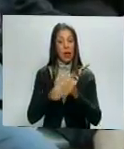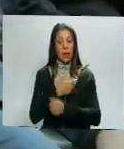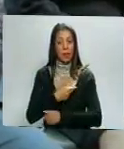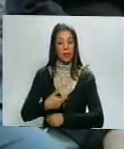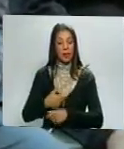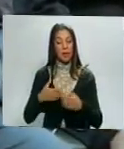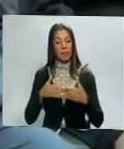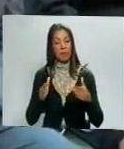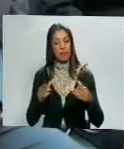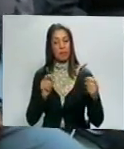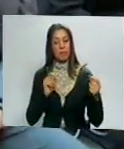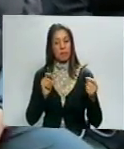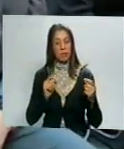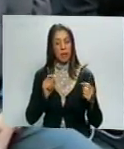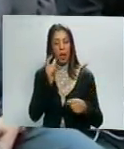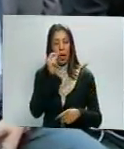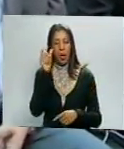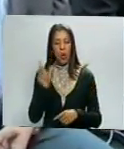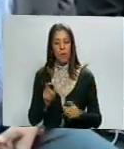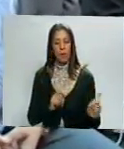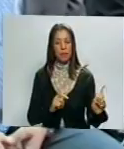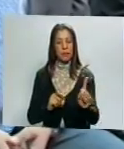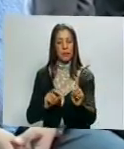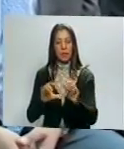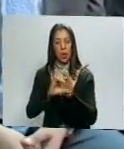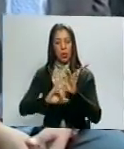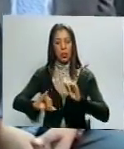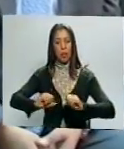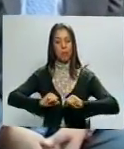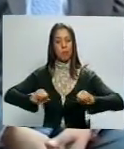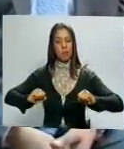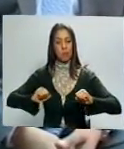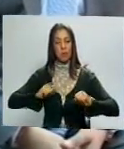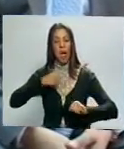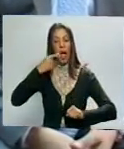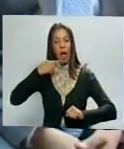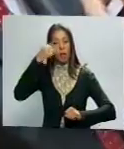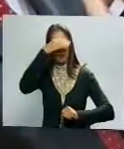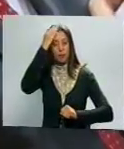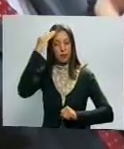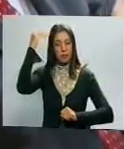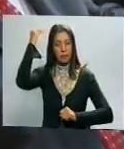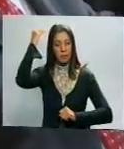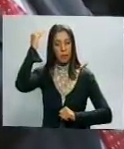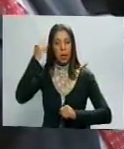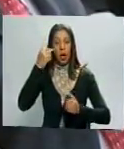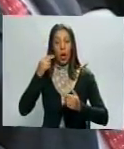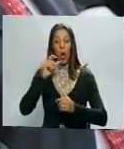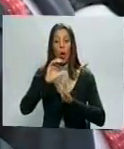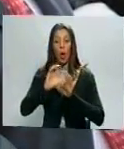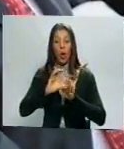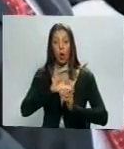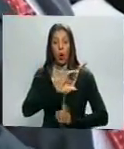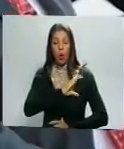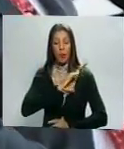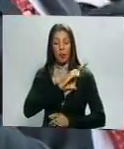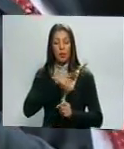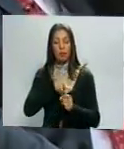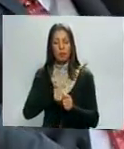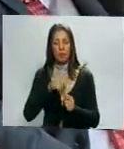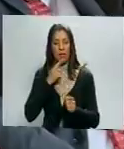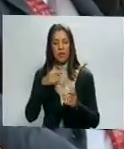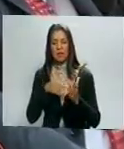debate concediéndole el derecho de palabra al constituyente Hernán Escarrá, quien en su condición de presidente de la Comisión Constitucional afirmó que esta ley